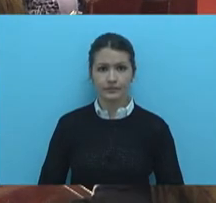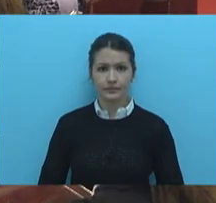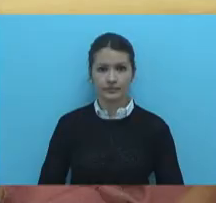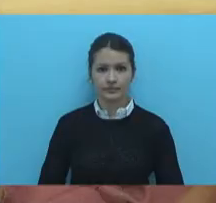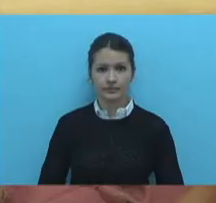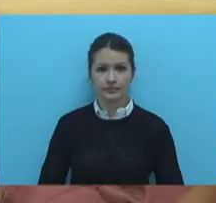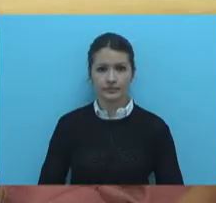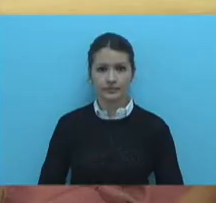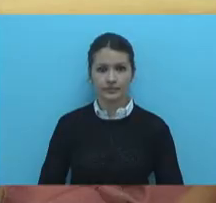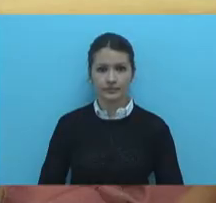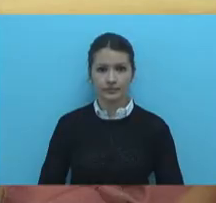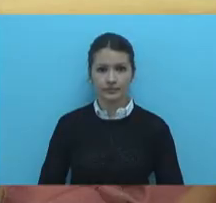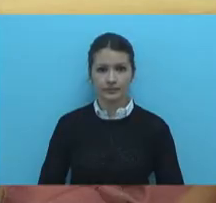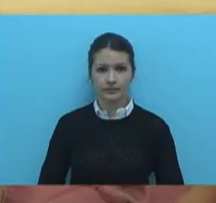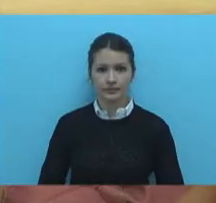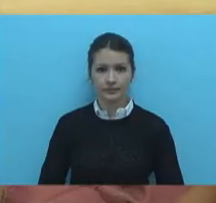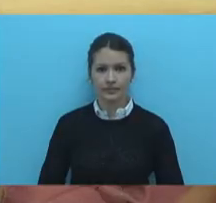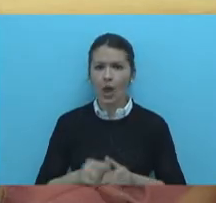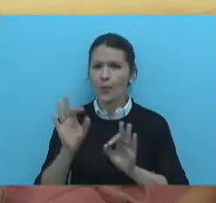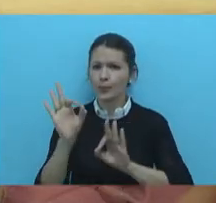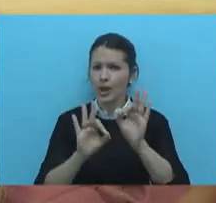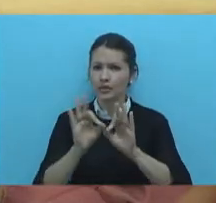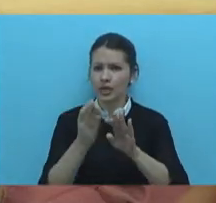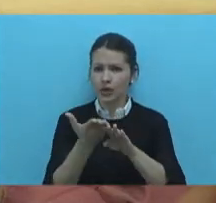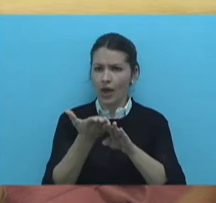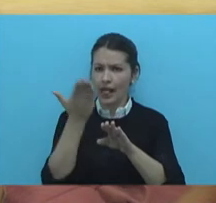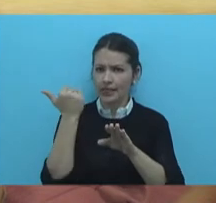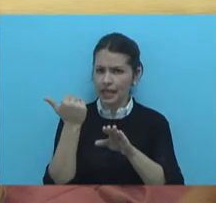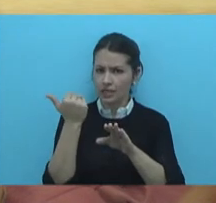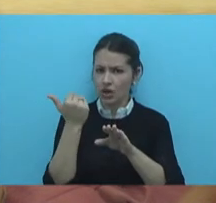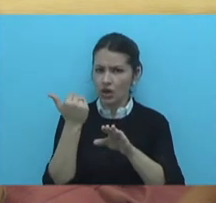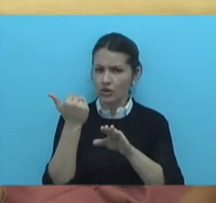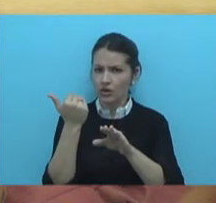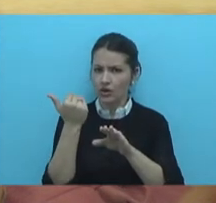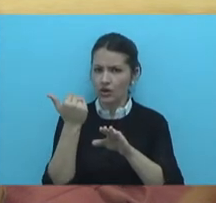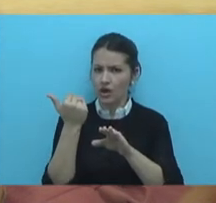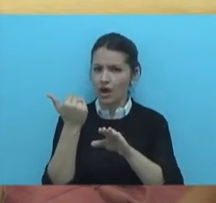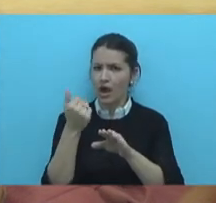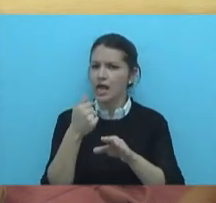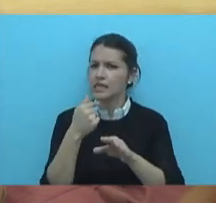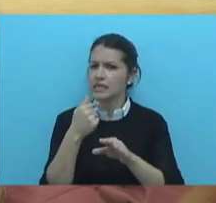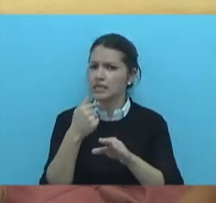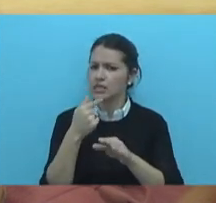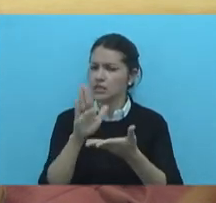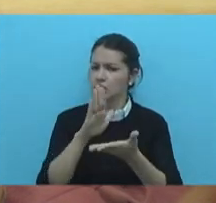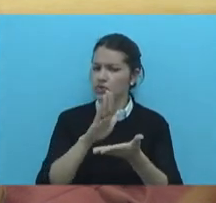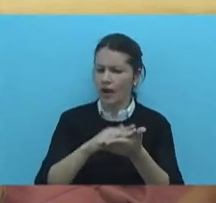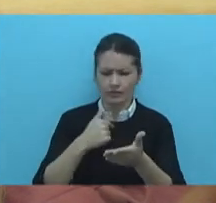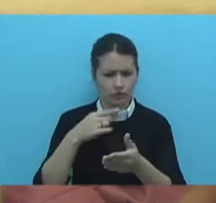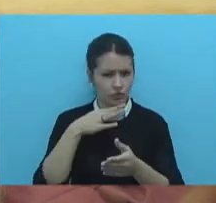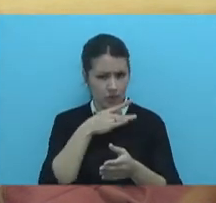la obra del hospital. Y en este proyecto sería casi lo mismo, no más que con una fecha exacta, si comprendí bien.